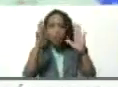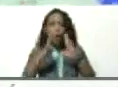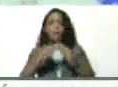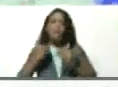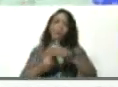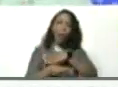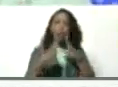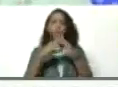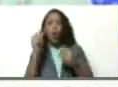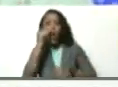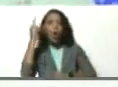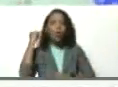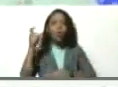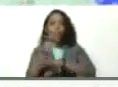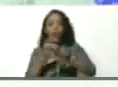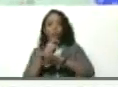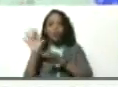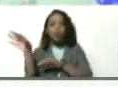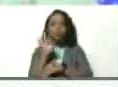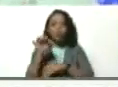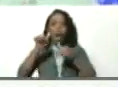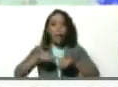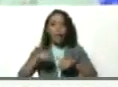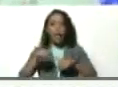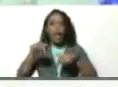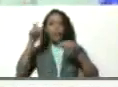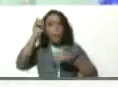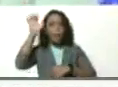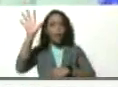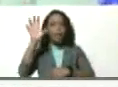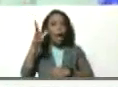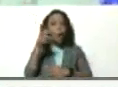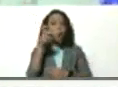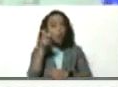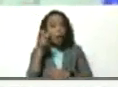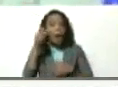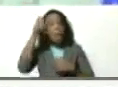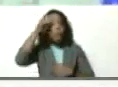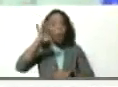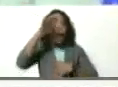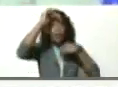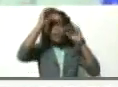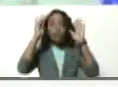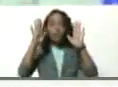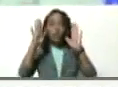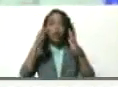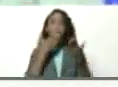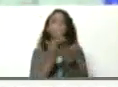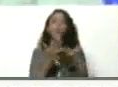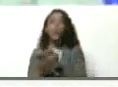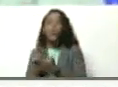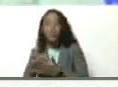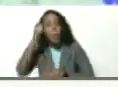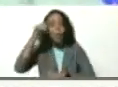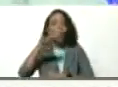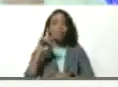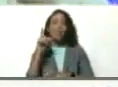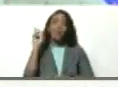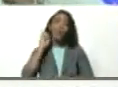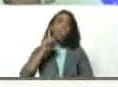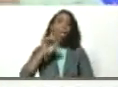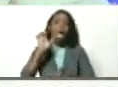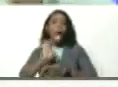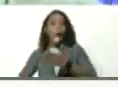todas gobernantes electos de este país a escuchar al pueblo a atender la demanda del pueblo sin demagogia sin mentira